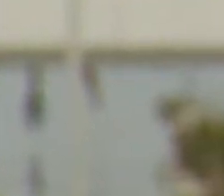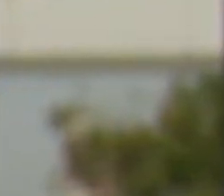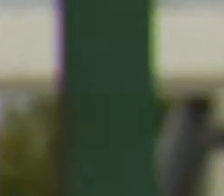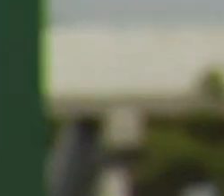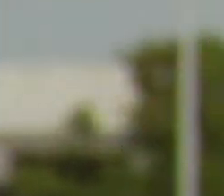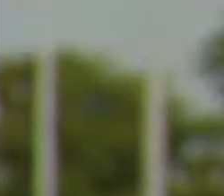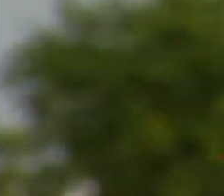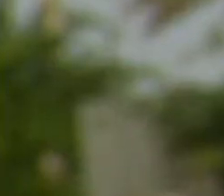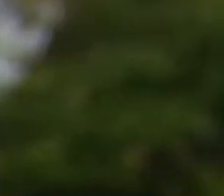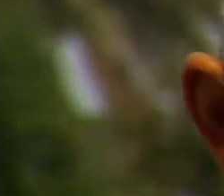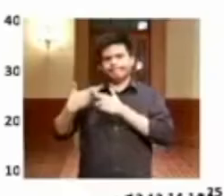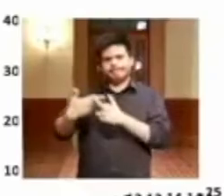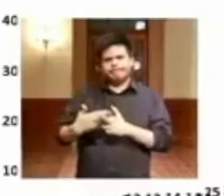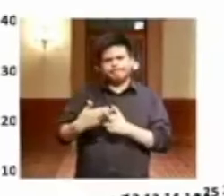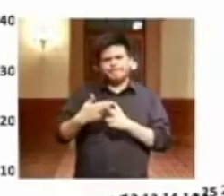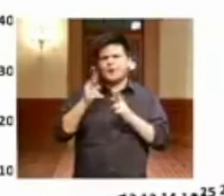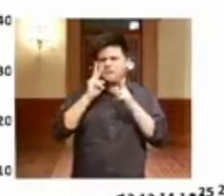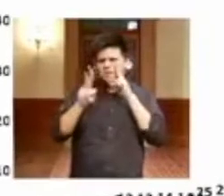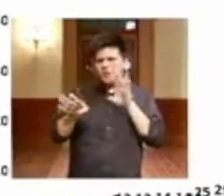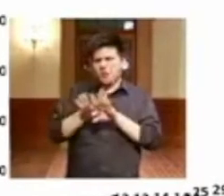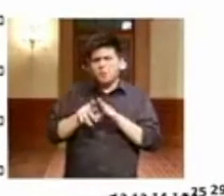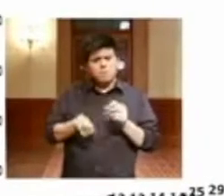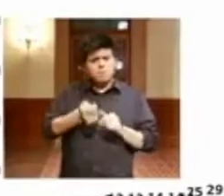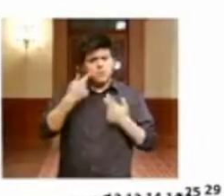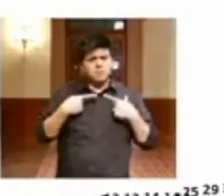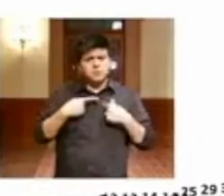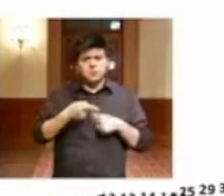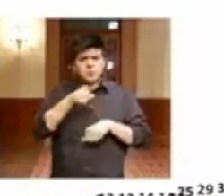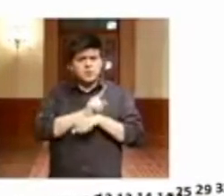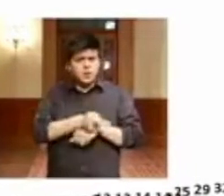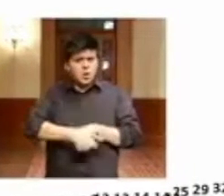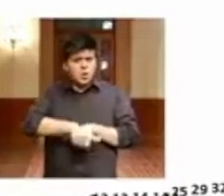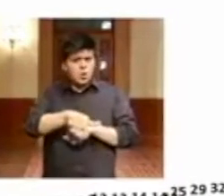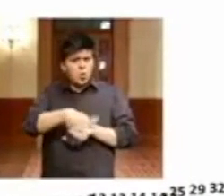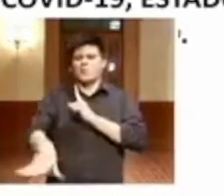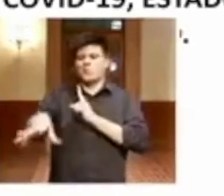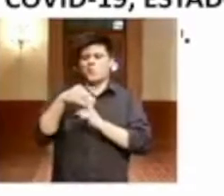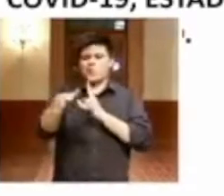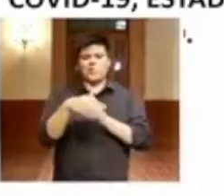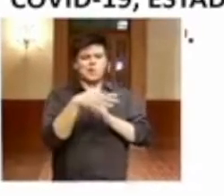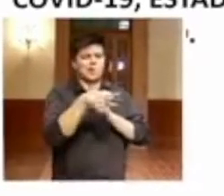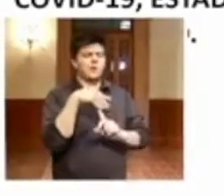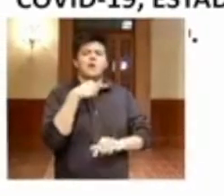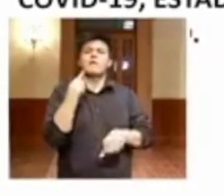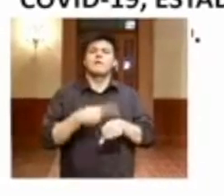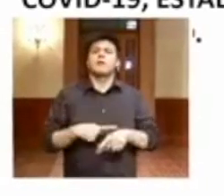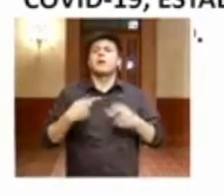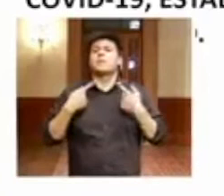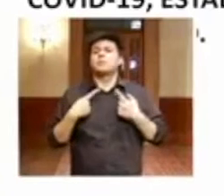presentaba comorbilidades respecto a los pacientes no recuperados el funcionario señaló que representan el